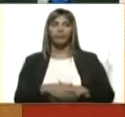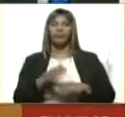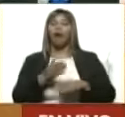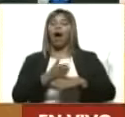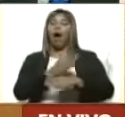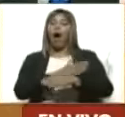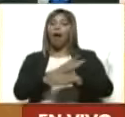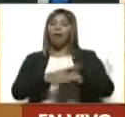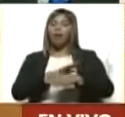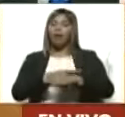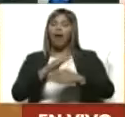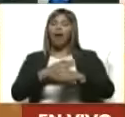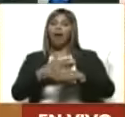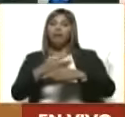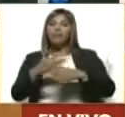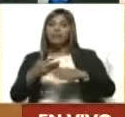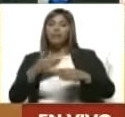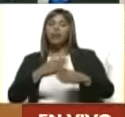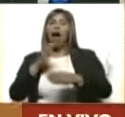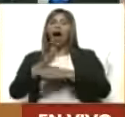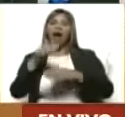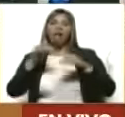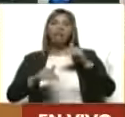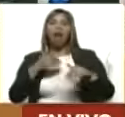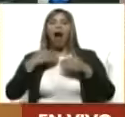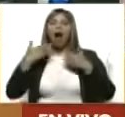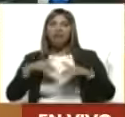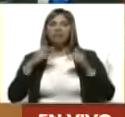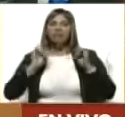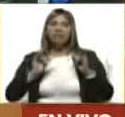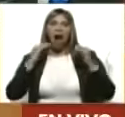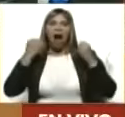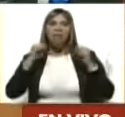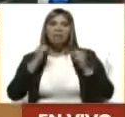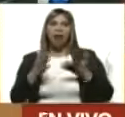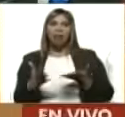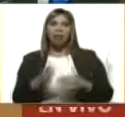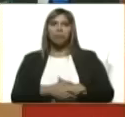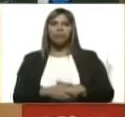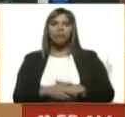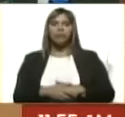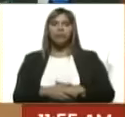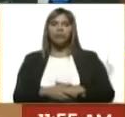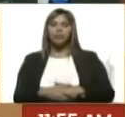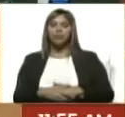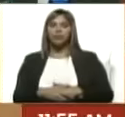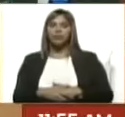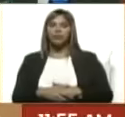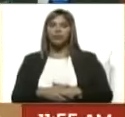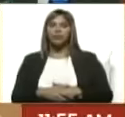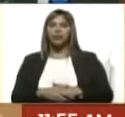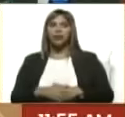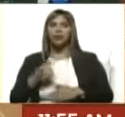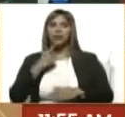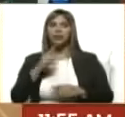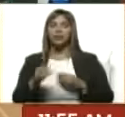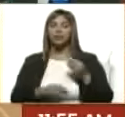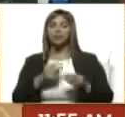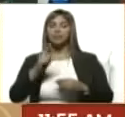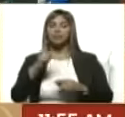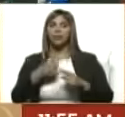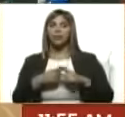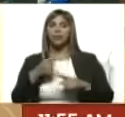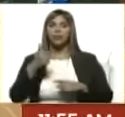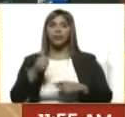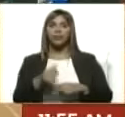Antes, durante, ir a votar. Por eso la práctica. Agarrar el 1 por 10 que cada